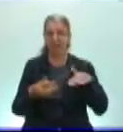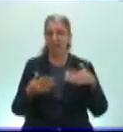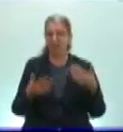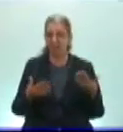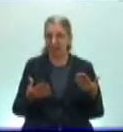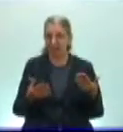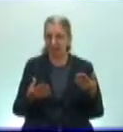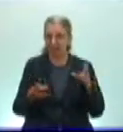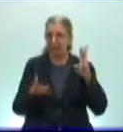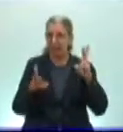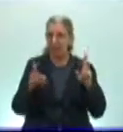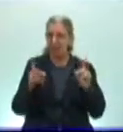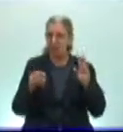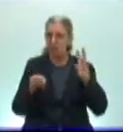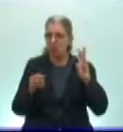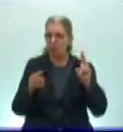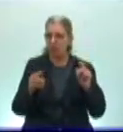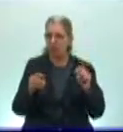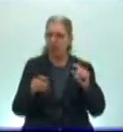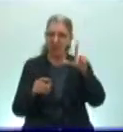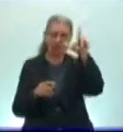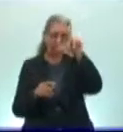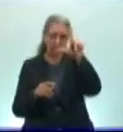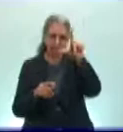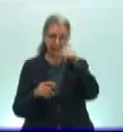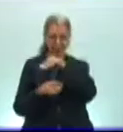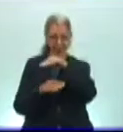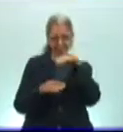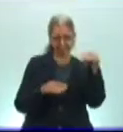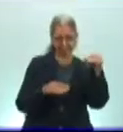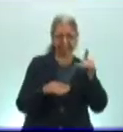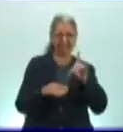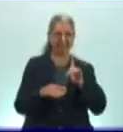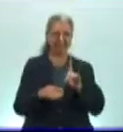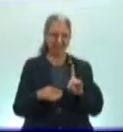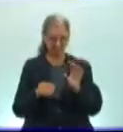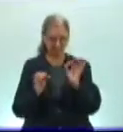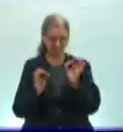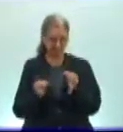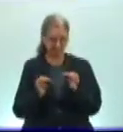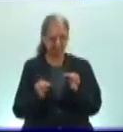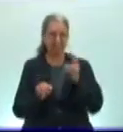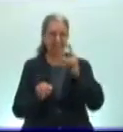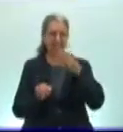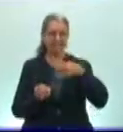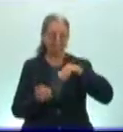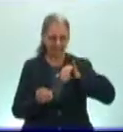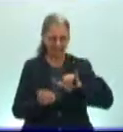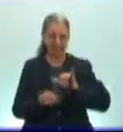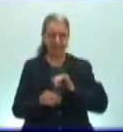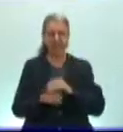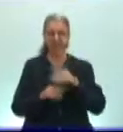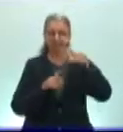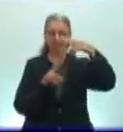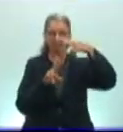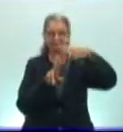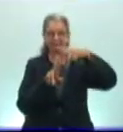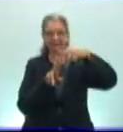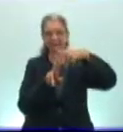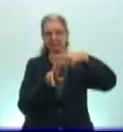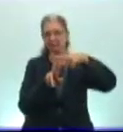entonces calcular la longitud de la circunferencia. ¿Podremos entonces establecer